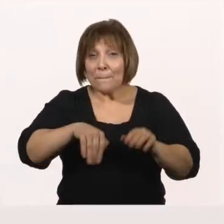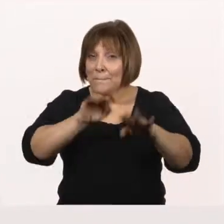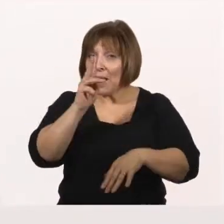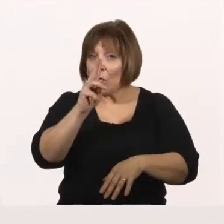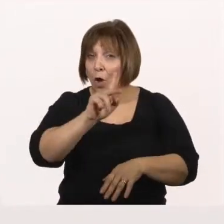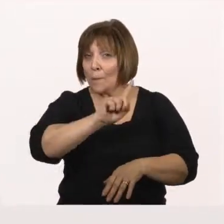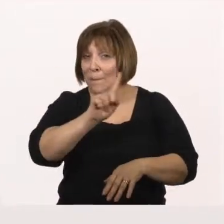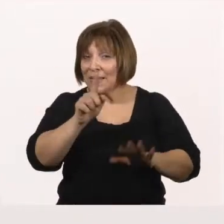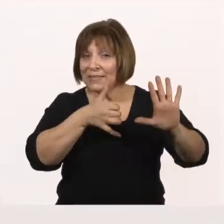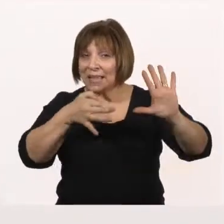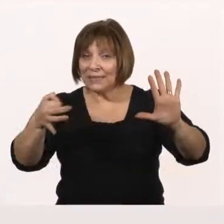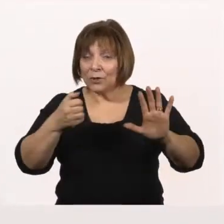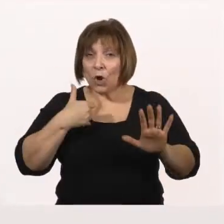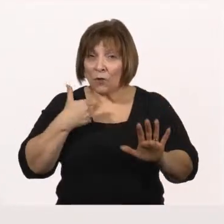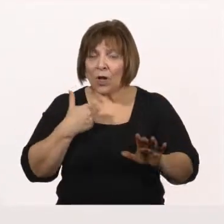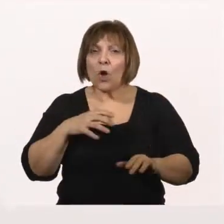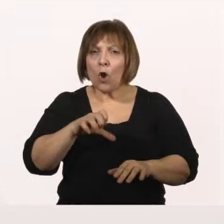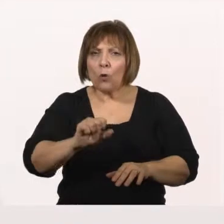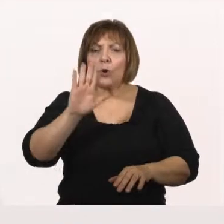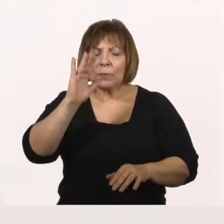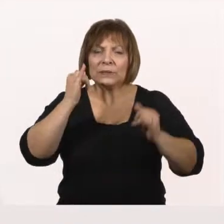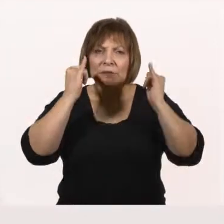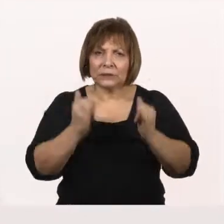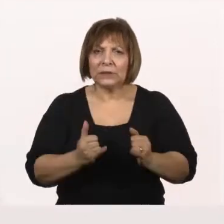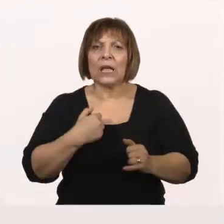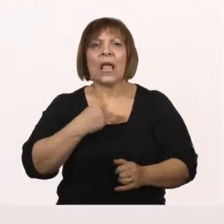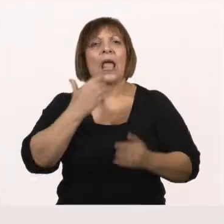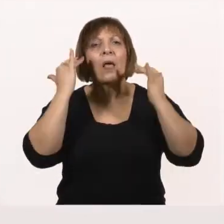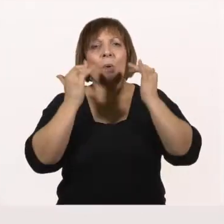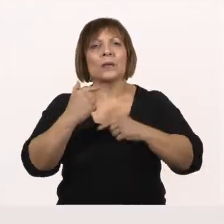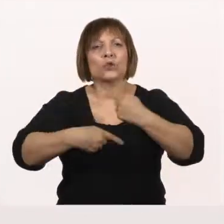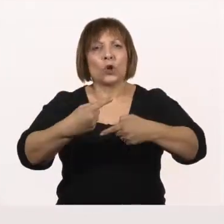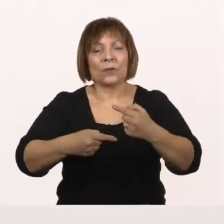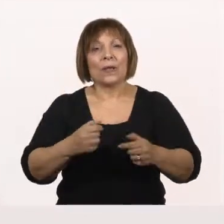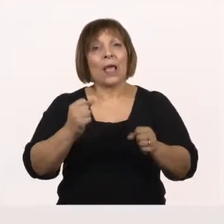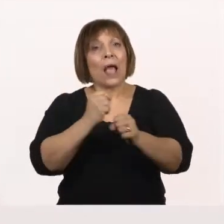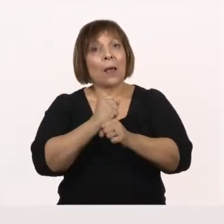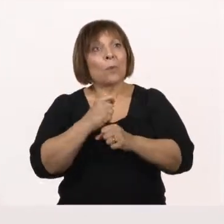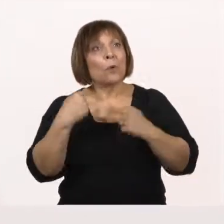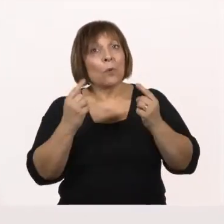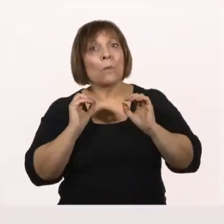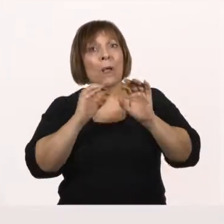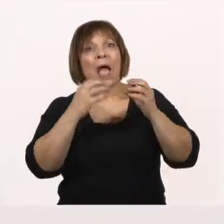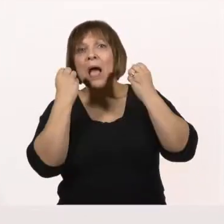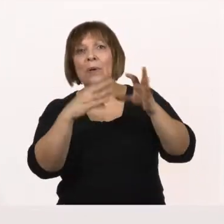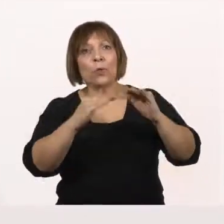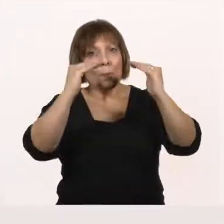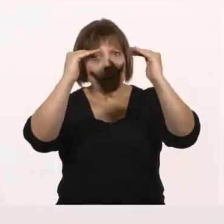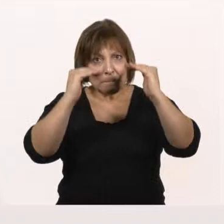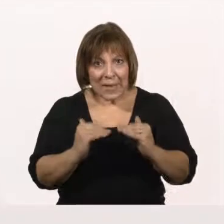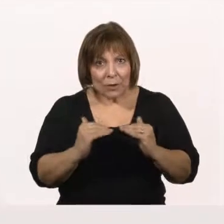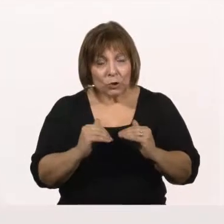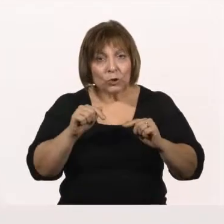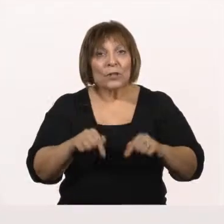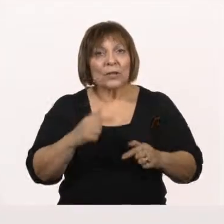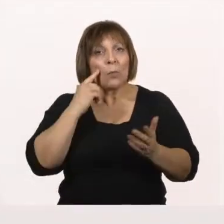de 2.600 jóvenes eligieron comprometerse voluntariamente con la educación. El aumento de la aprobación y la reducción de la